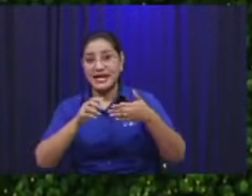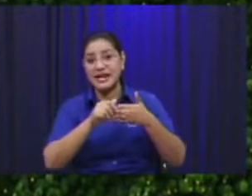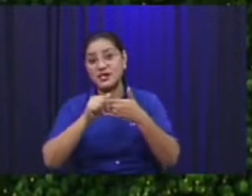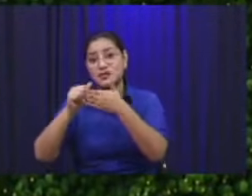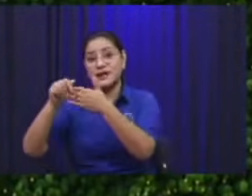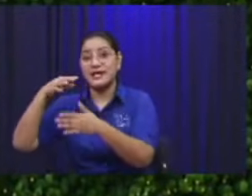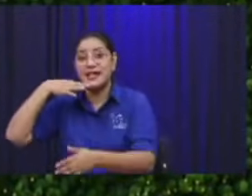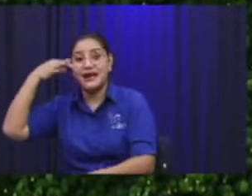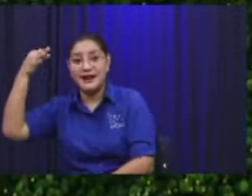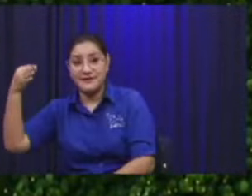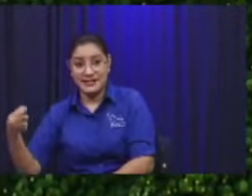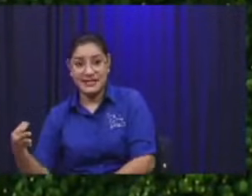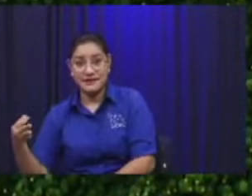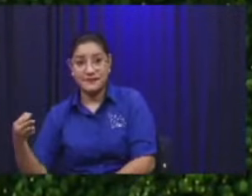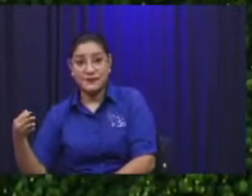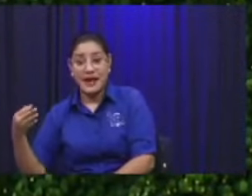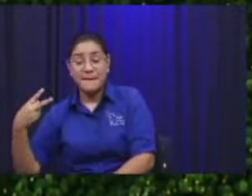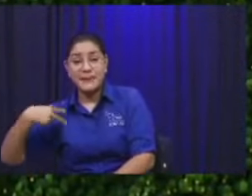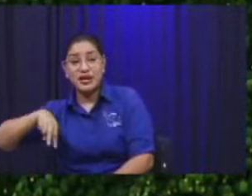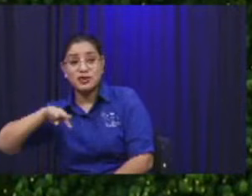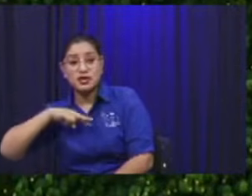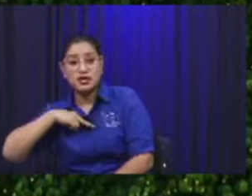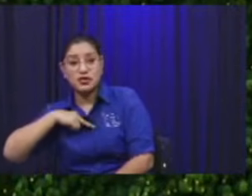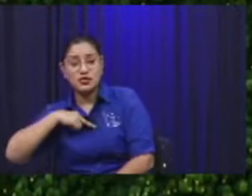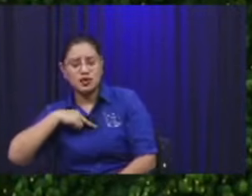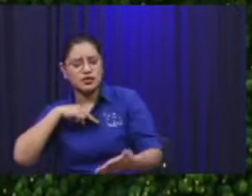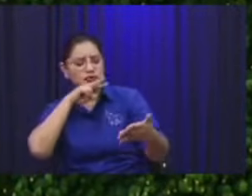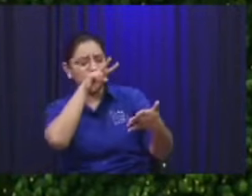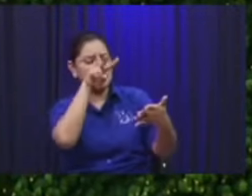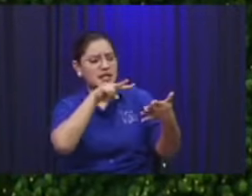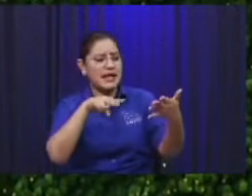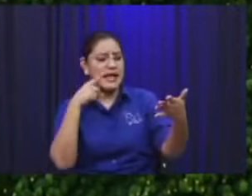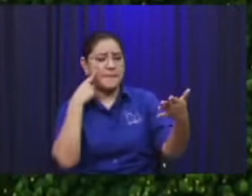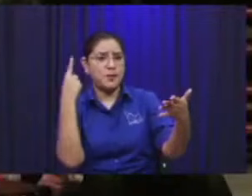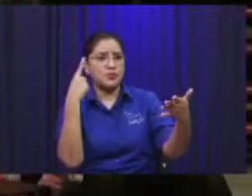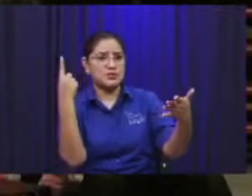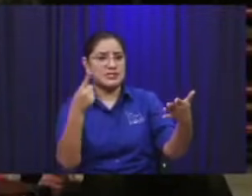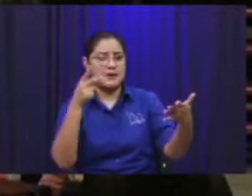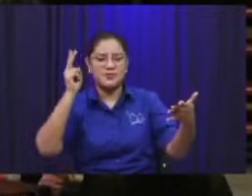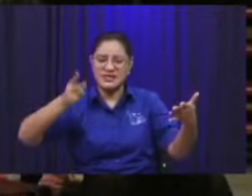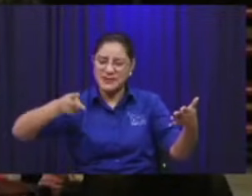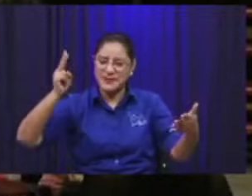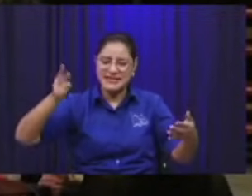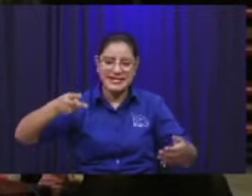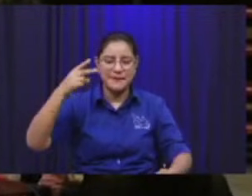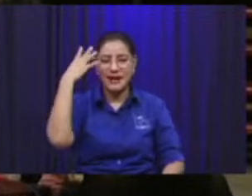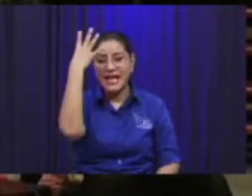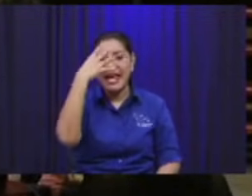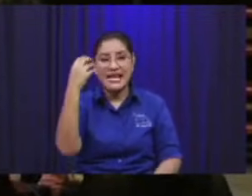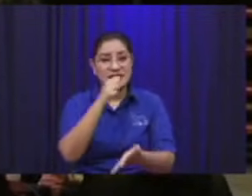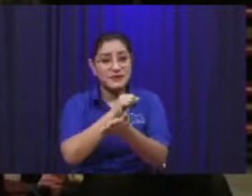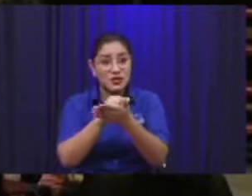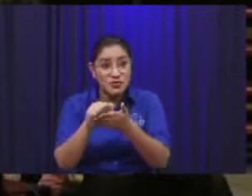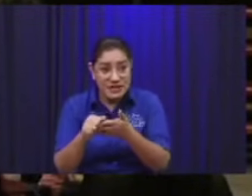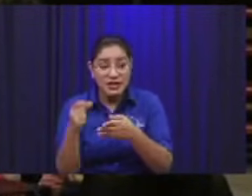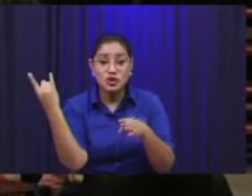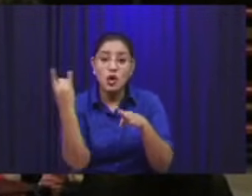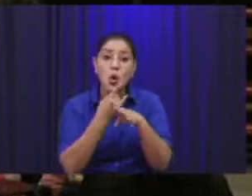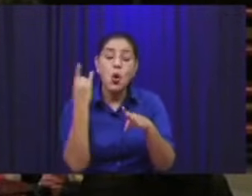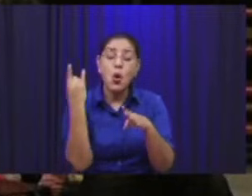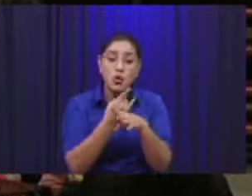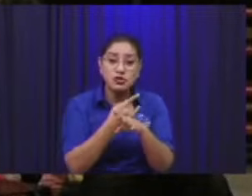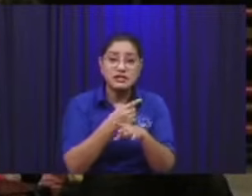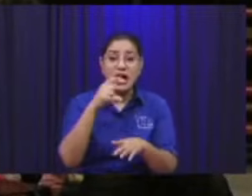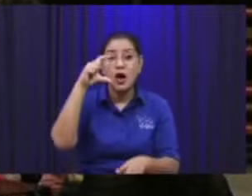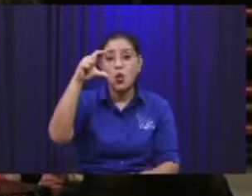pero cuando nosotros vemos en el contexto siempre el espíritu santo utilice un contexto esto está